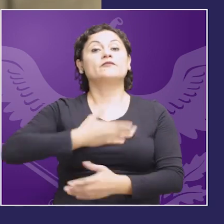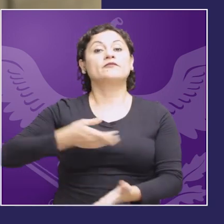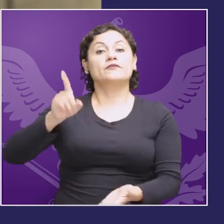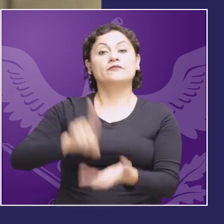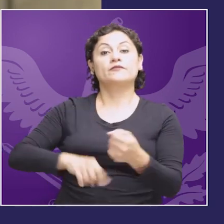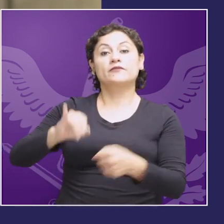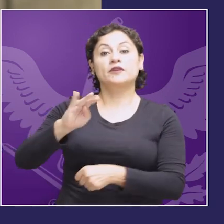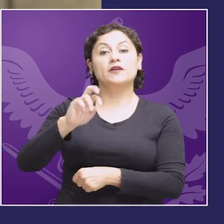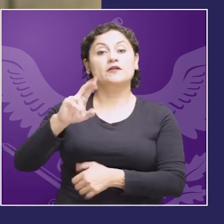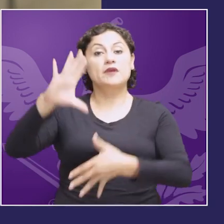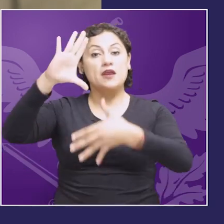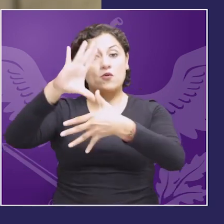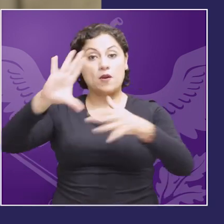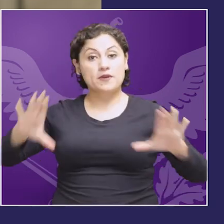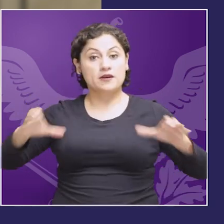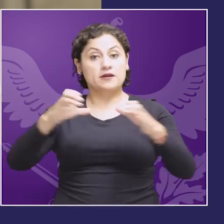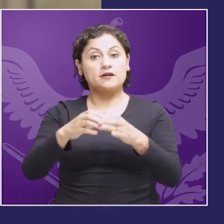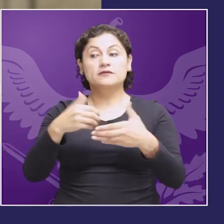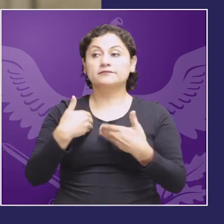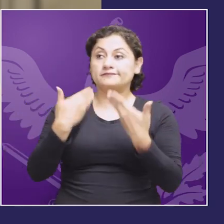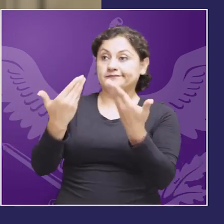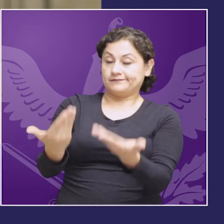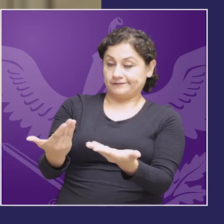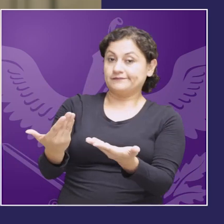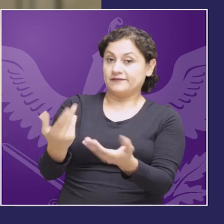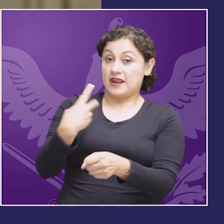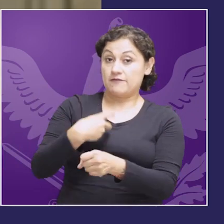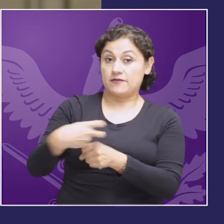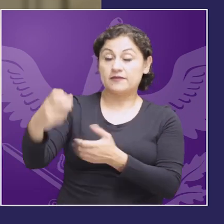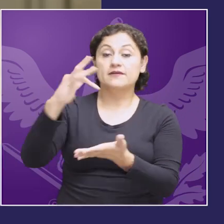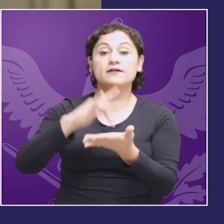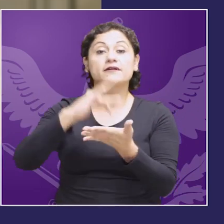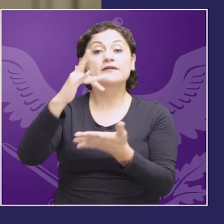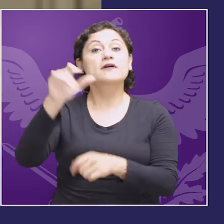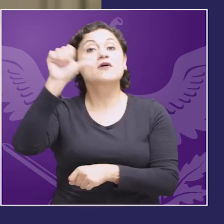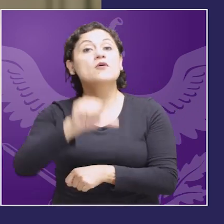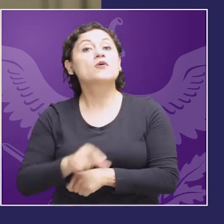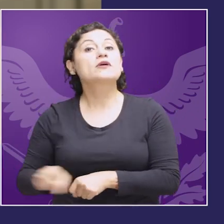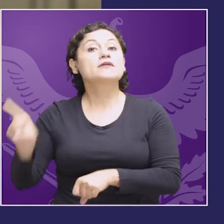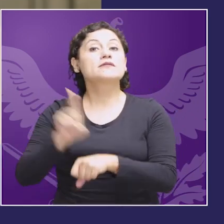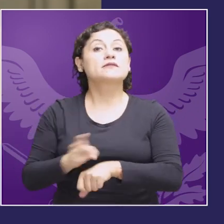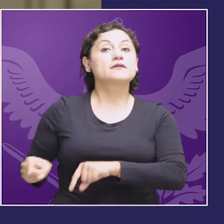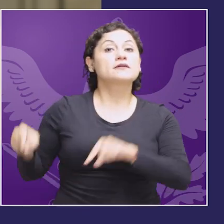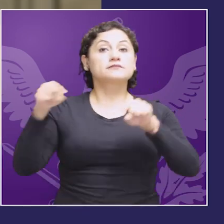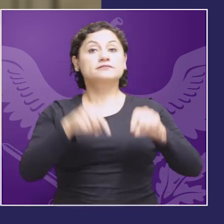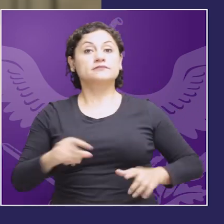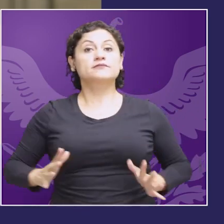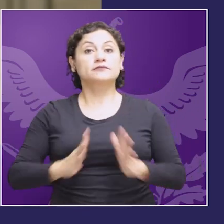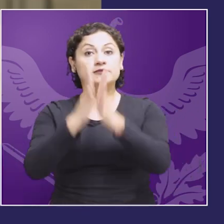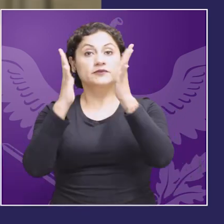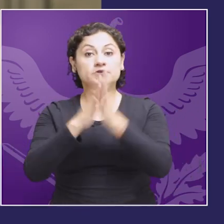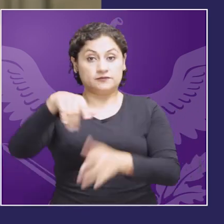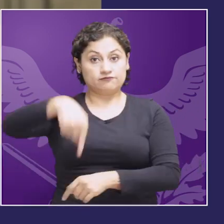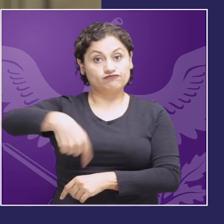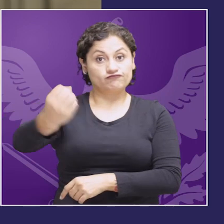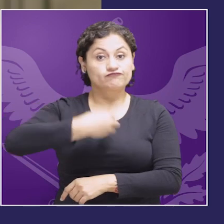Iberoamericana, quiero agradecer la invitación que nos ha hecho el MESECVI a poder participar en esta